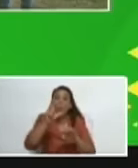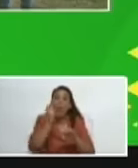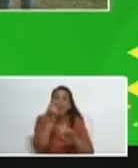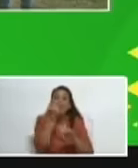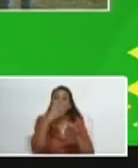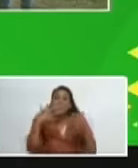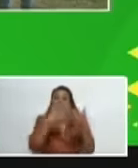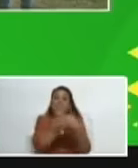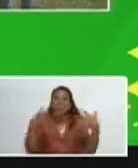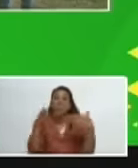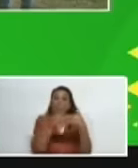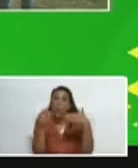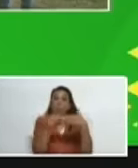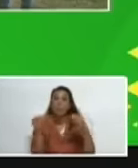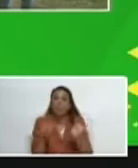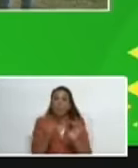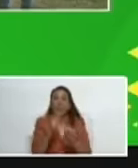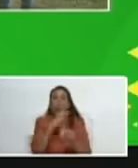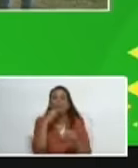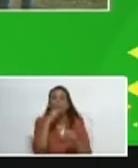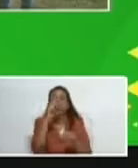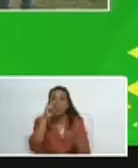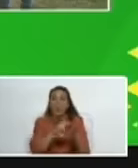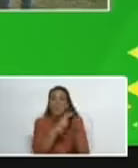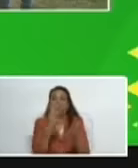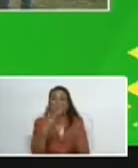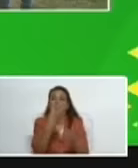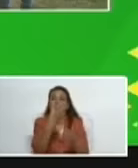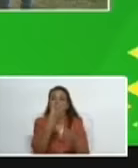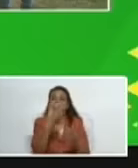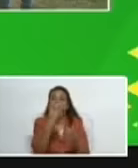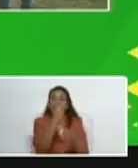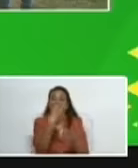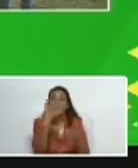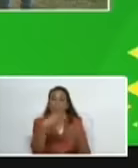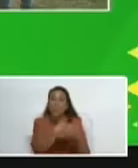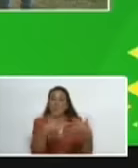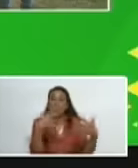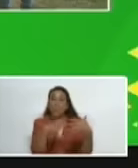millones. Octubre 2022, 24 millones.